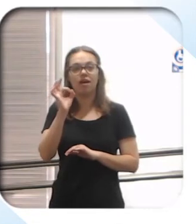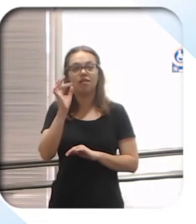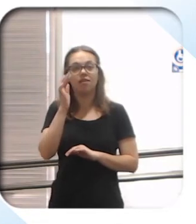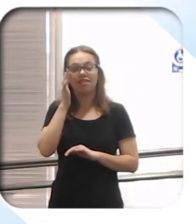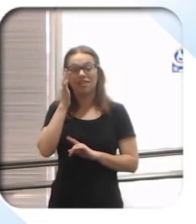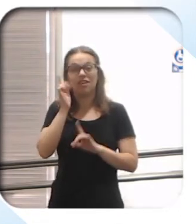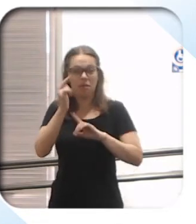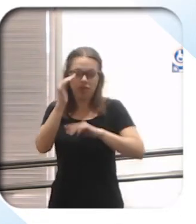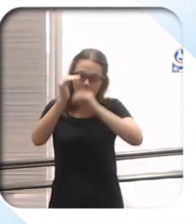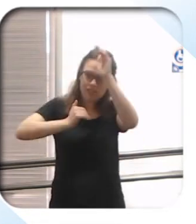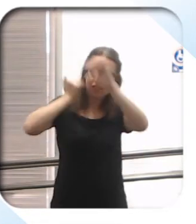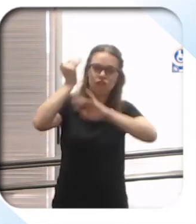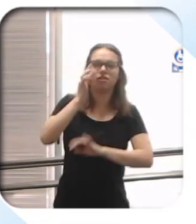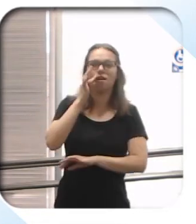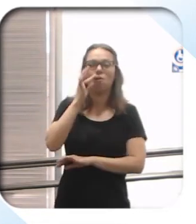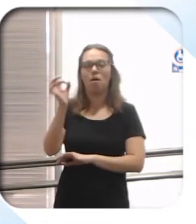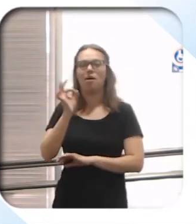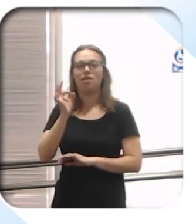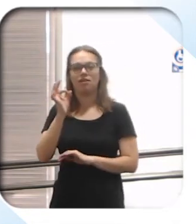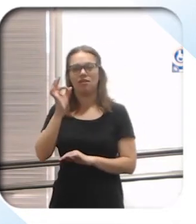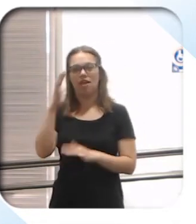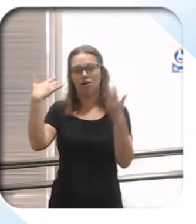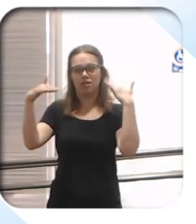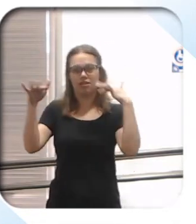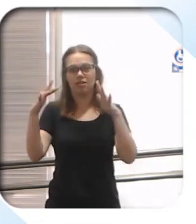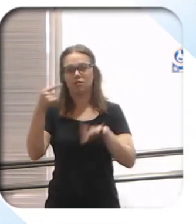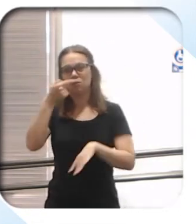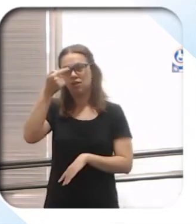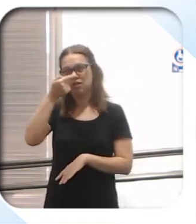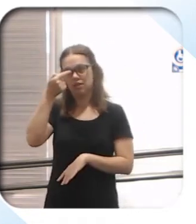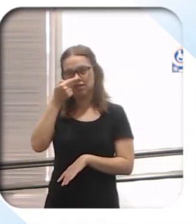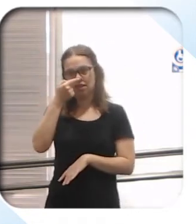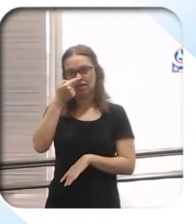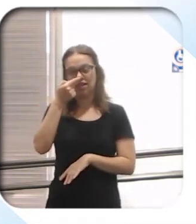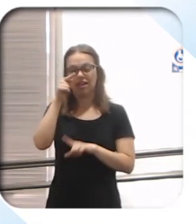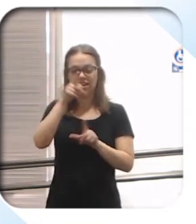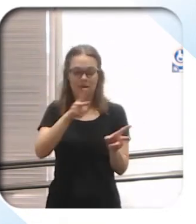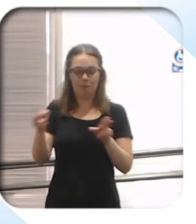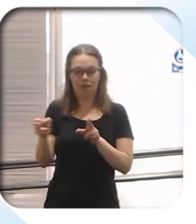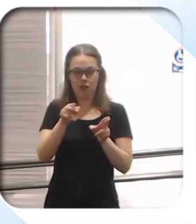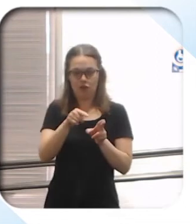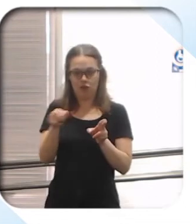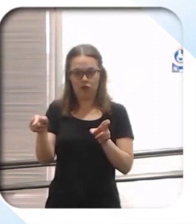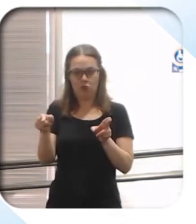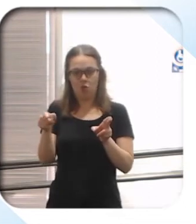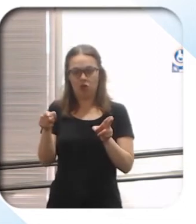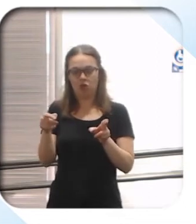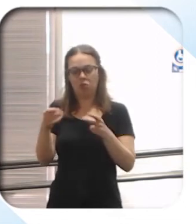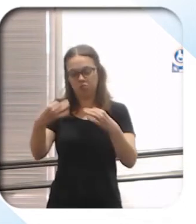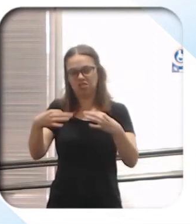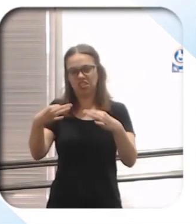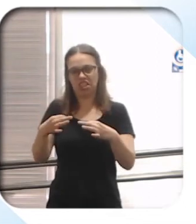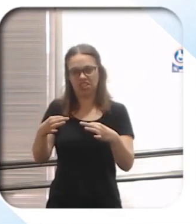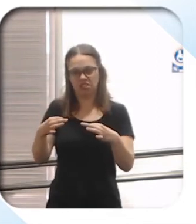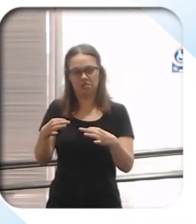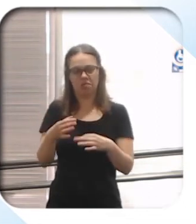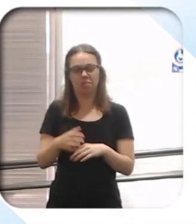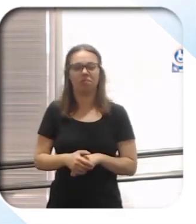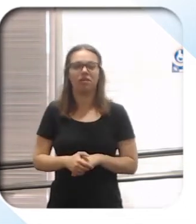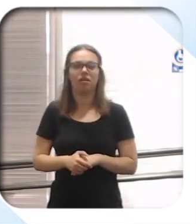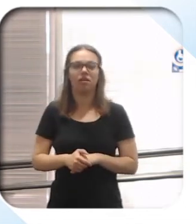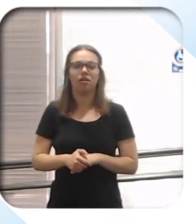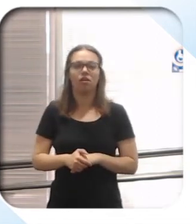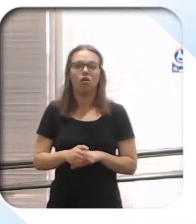desarrollarse ellos también como padres de adolescentes. Y creo que es muy interesante ese periodo cuando se vive bien, ¿no? ¿Qué